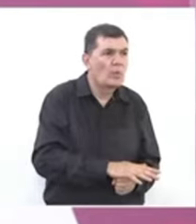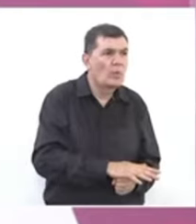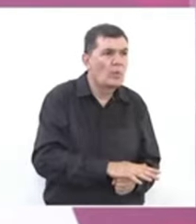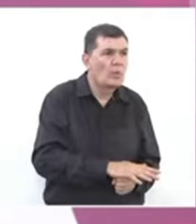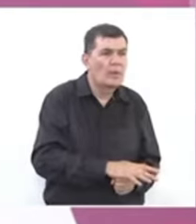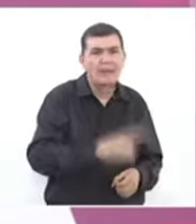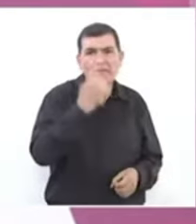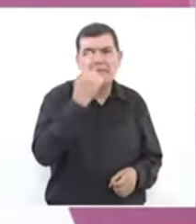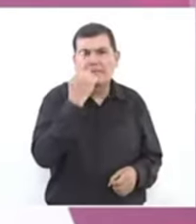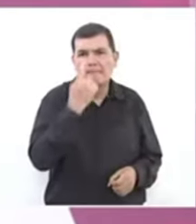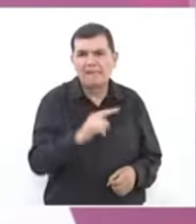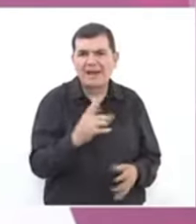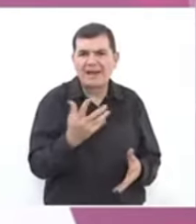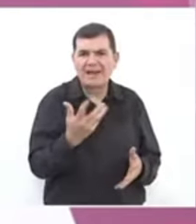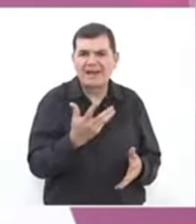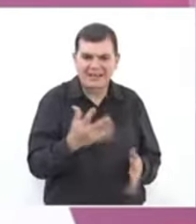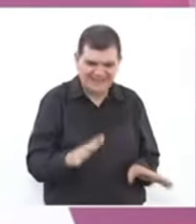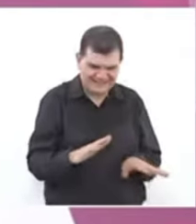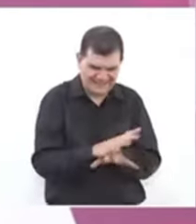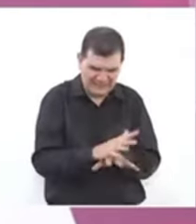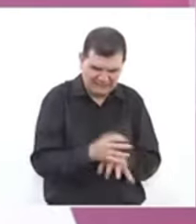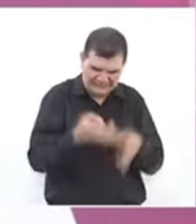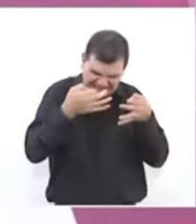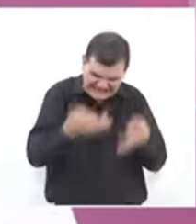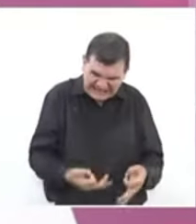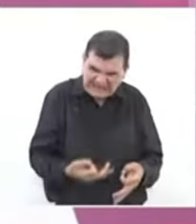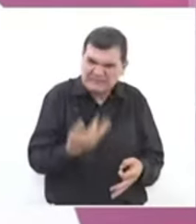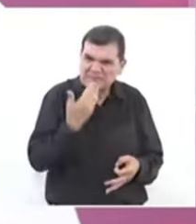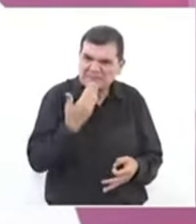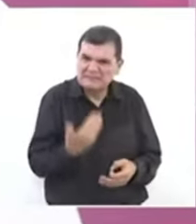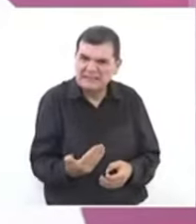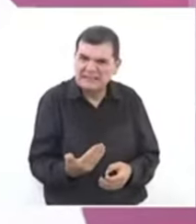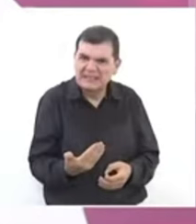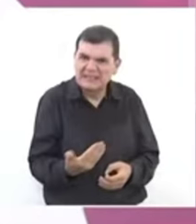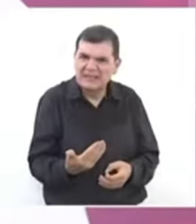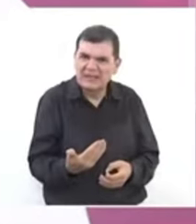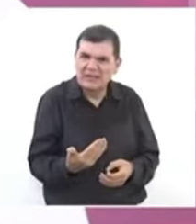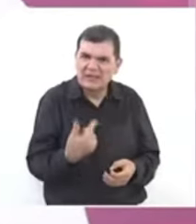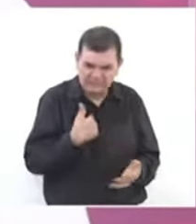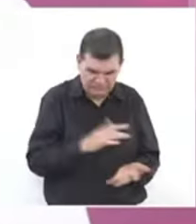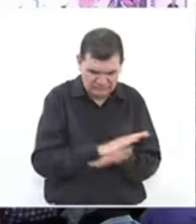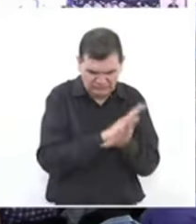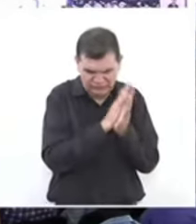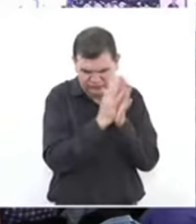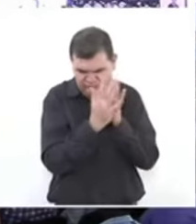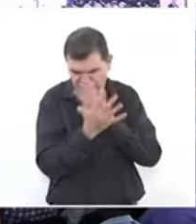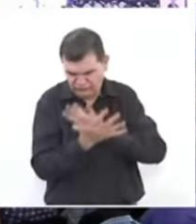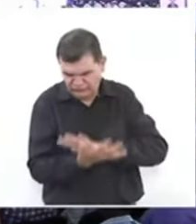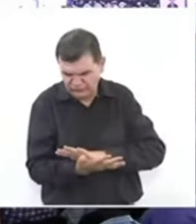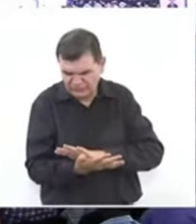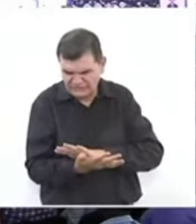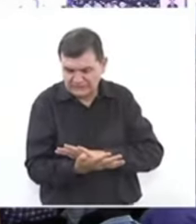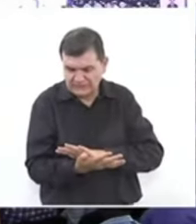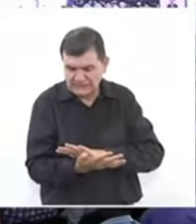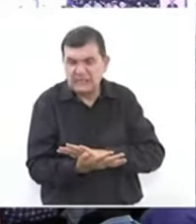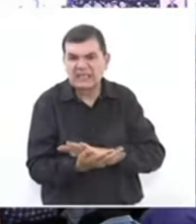para que se dé un cambio verdadero, una transformación, se